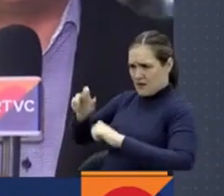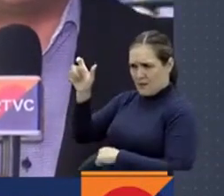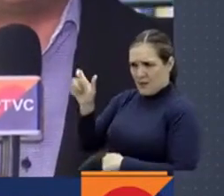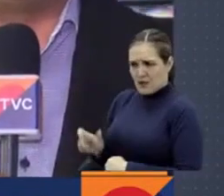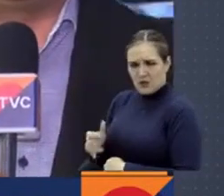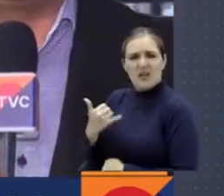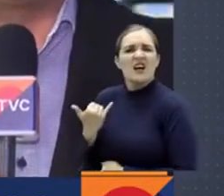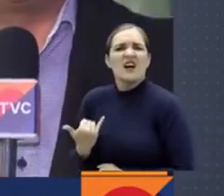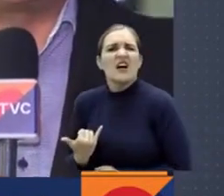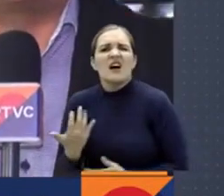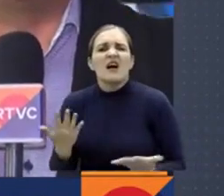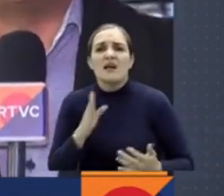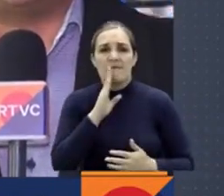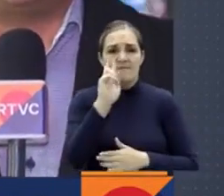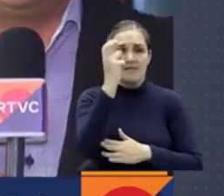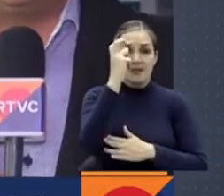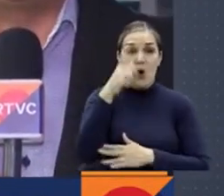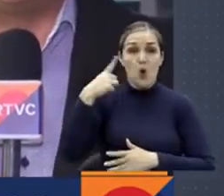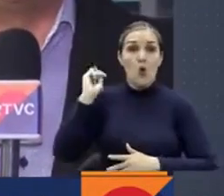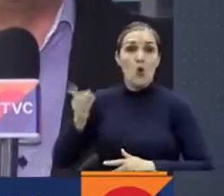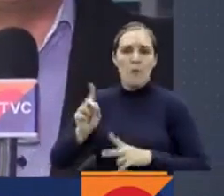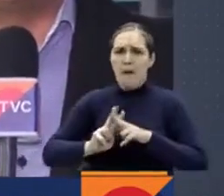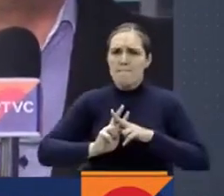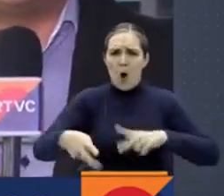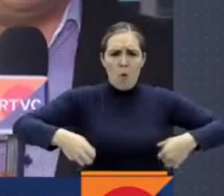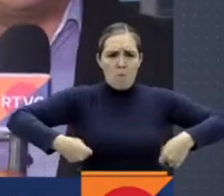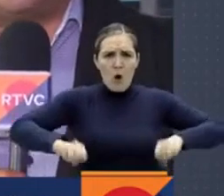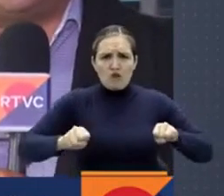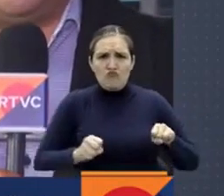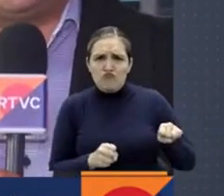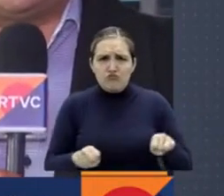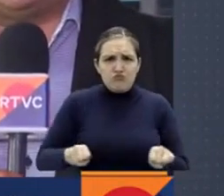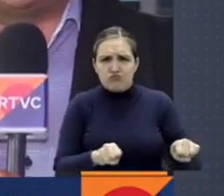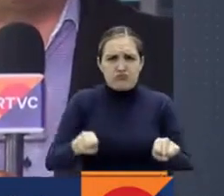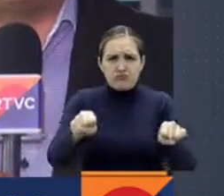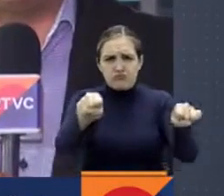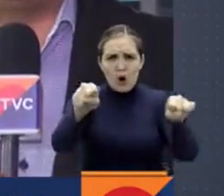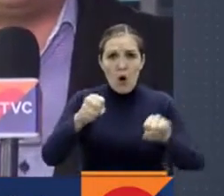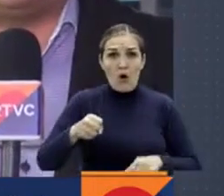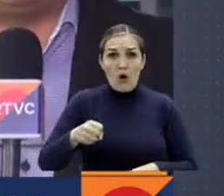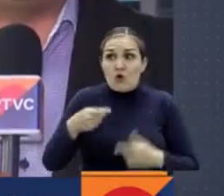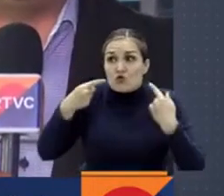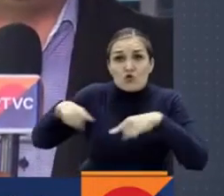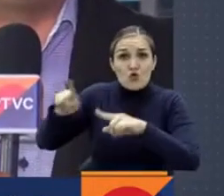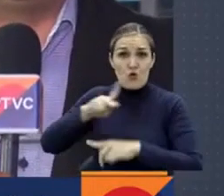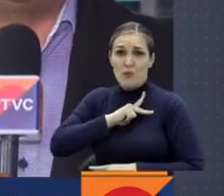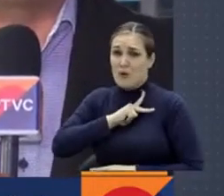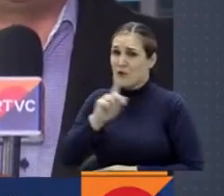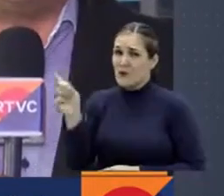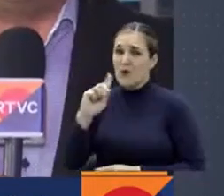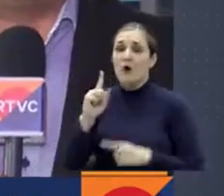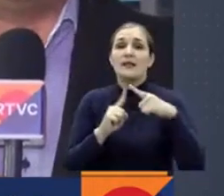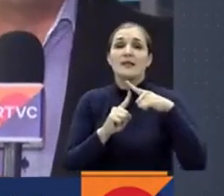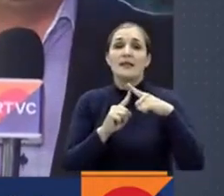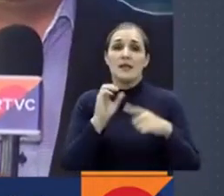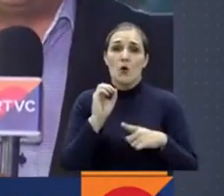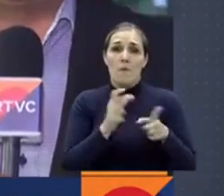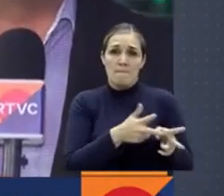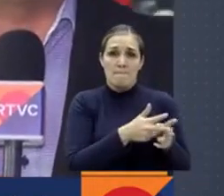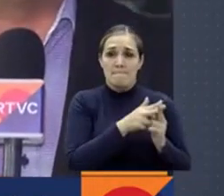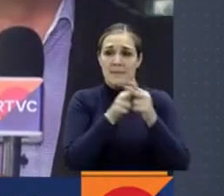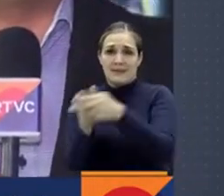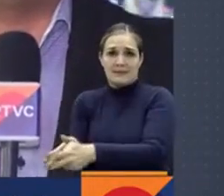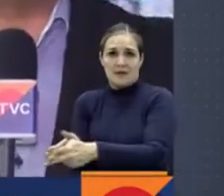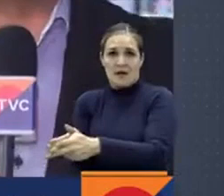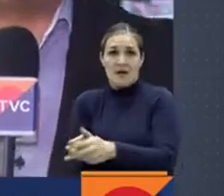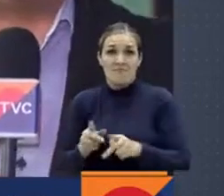Fiscalía General de la Nación, pues conducía esta motocicleta que no era de él, era de un tío. Estaba prestada con